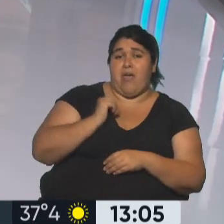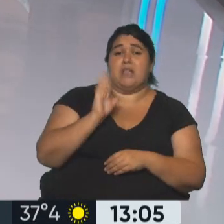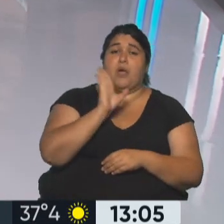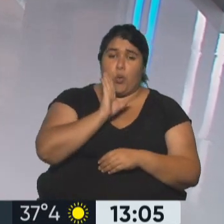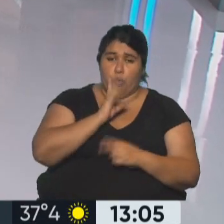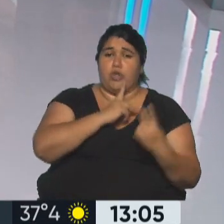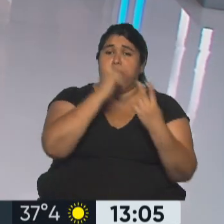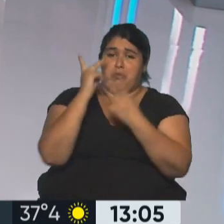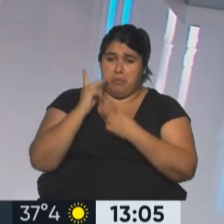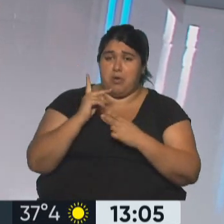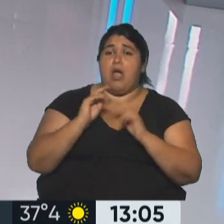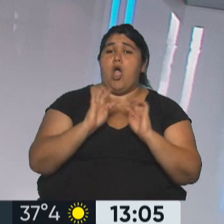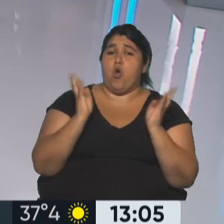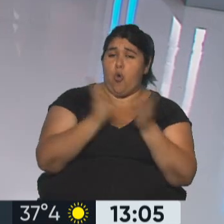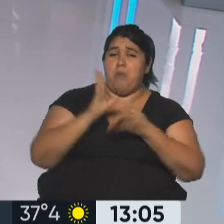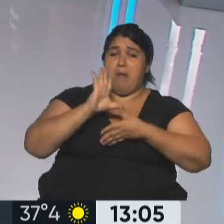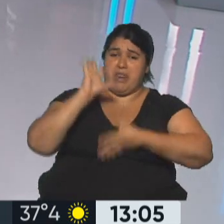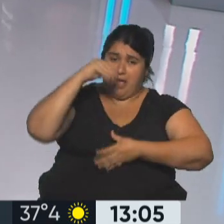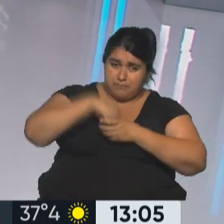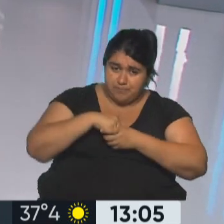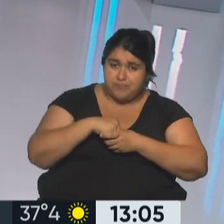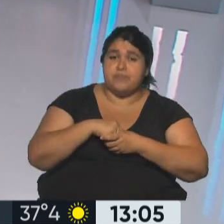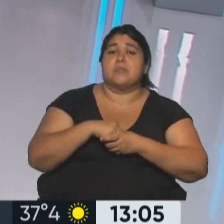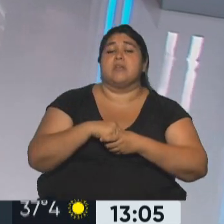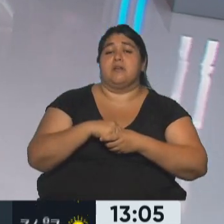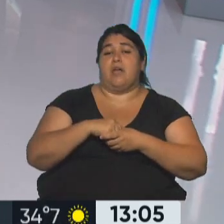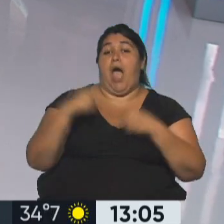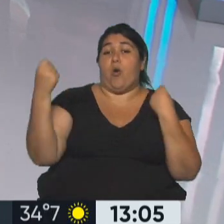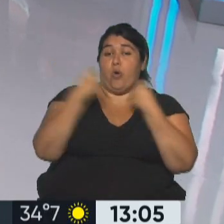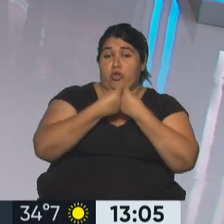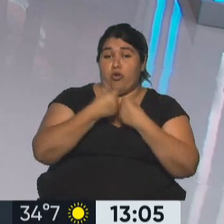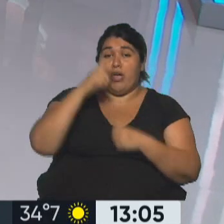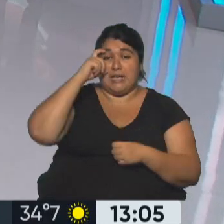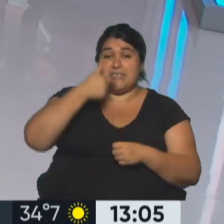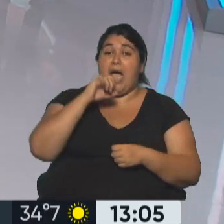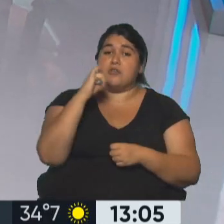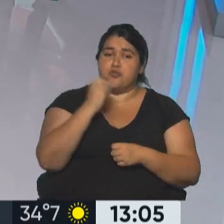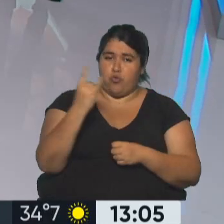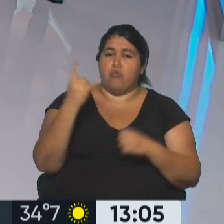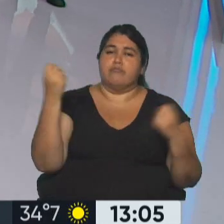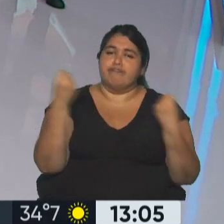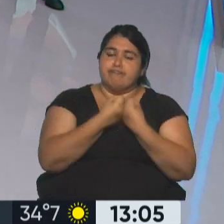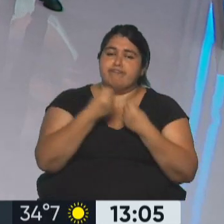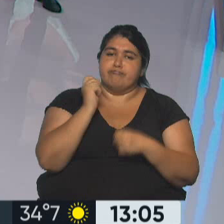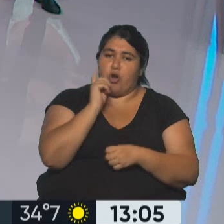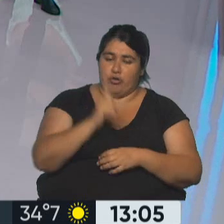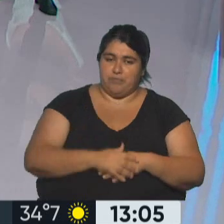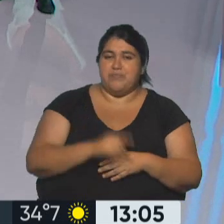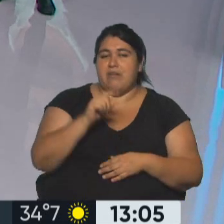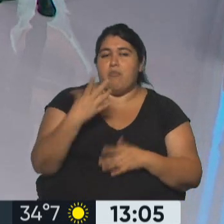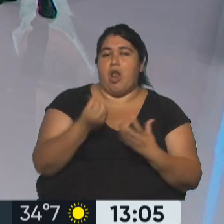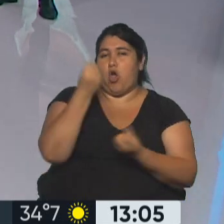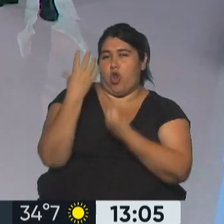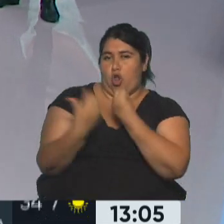Unidos, participación de la Cumbre de las Américas, ratificación del acuerdo de Escazú. Bueno, parte justamente de los logros